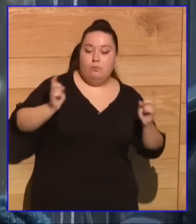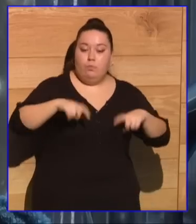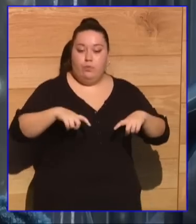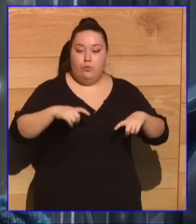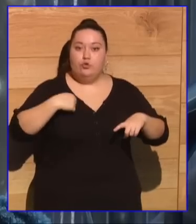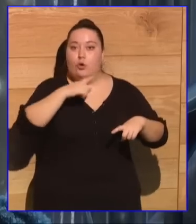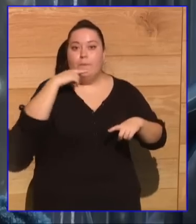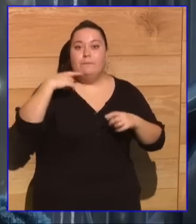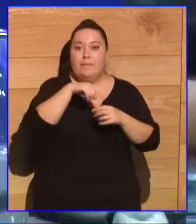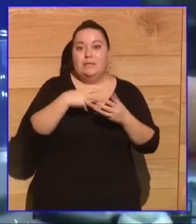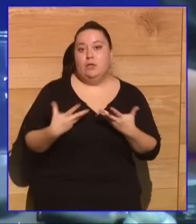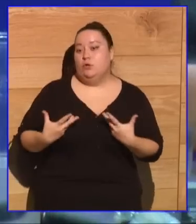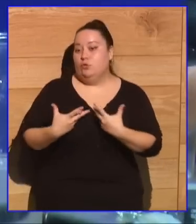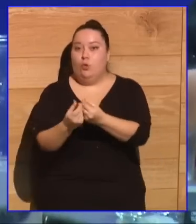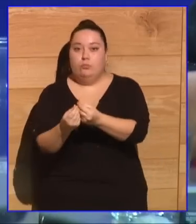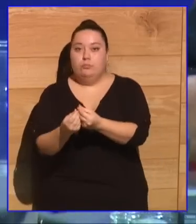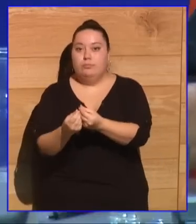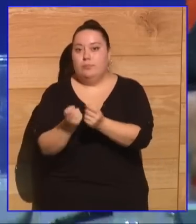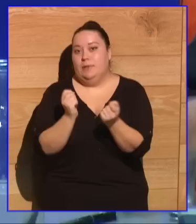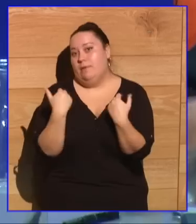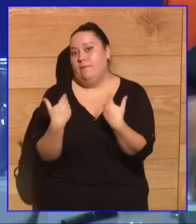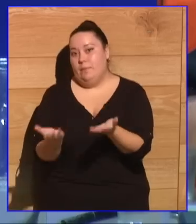yo los pasteles. Porque